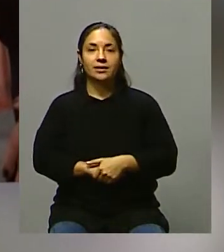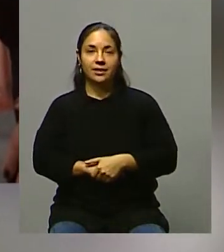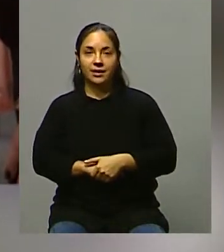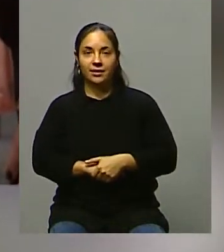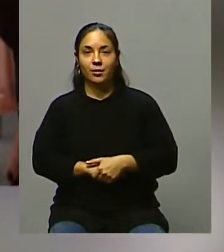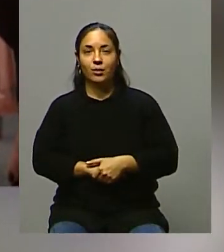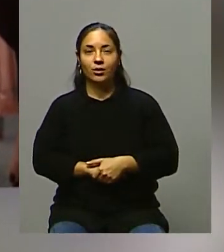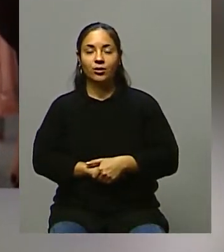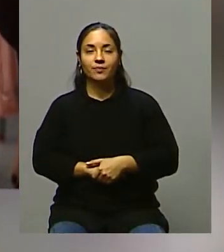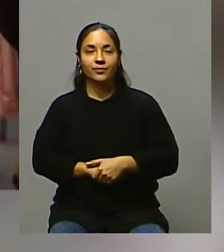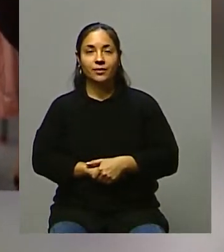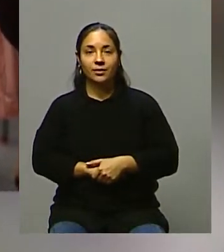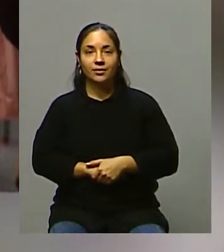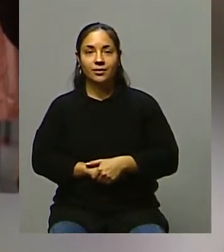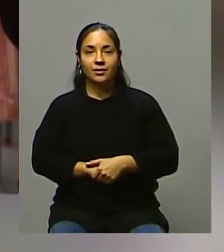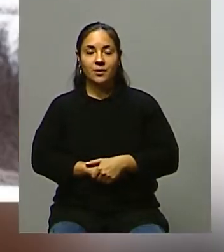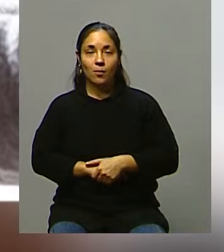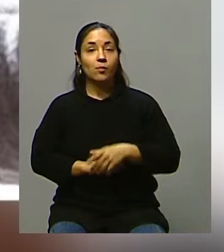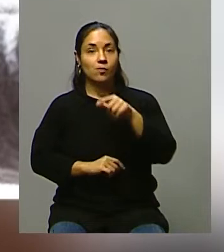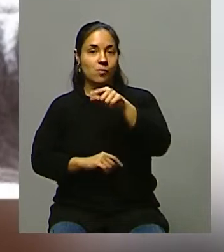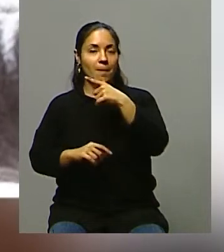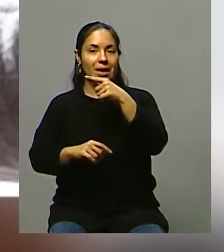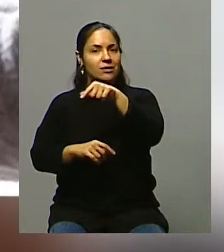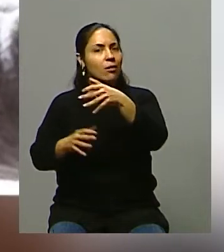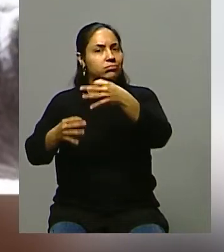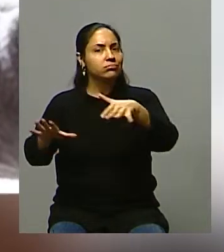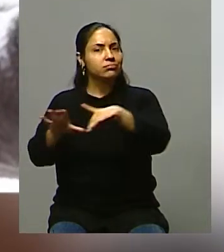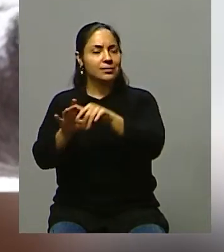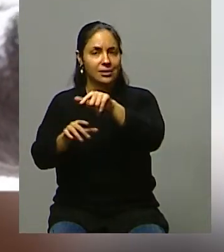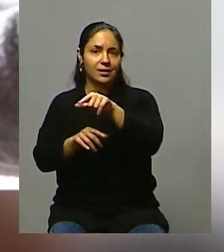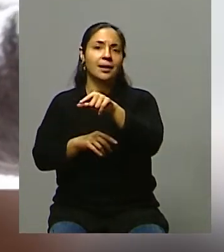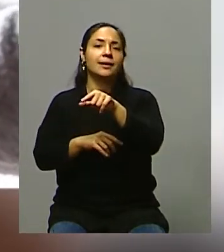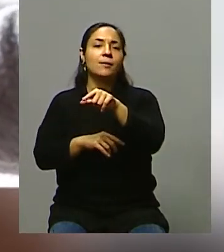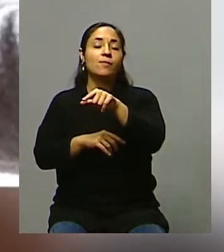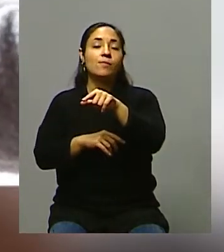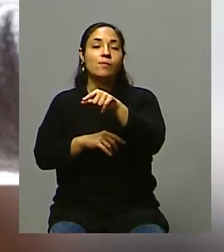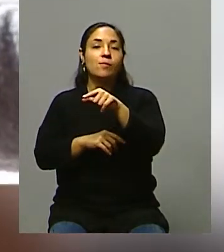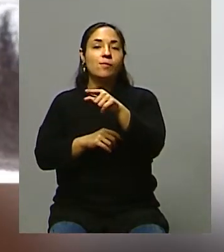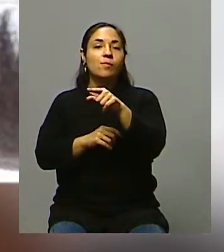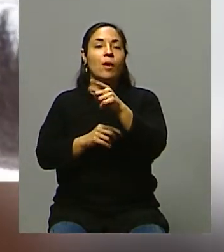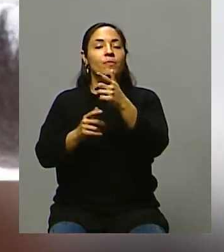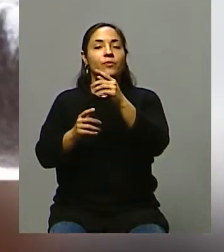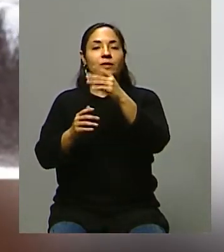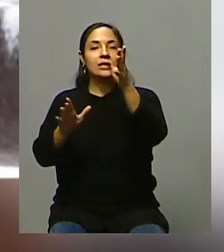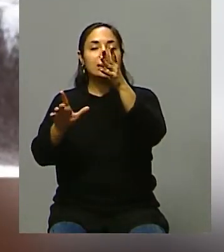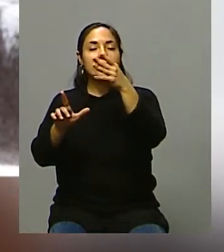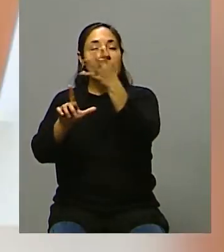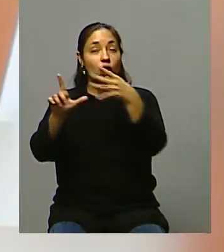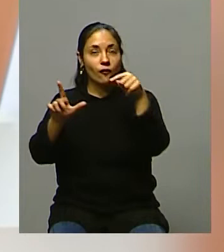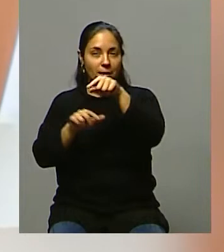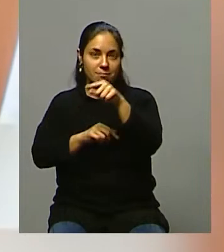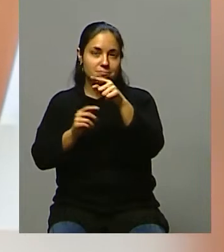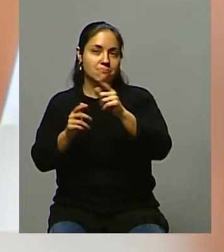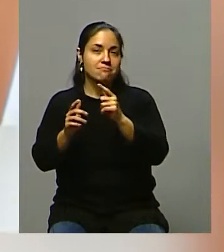Habían trabajos que mostraban también cierta eficacia, y un poco se definió desde ese punto empezar con Sinopharm. Sí, lo que